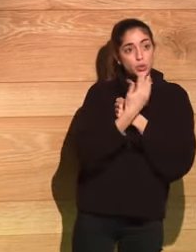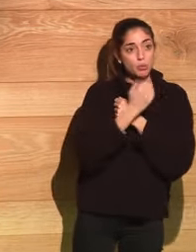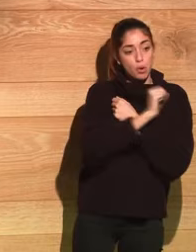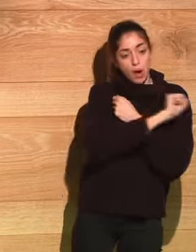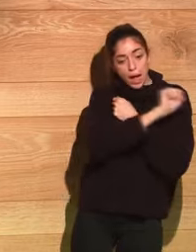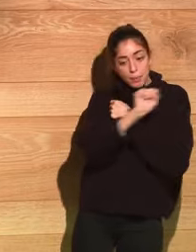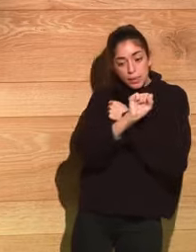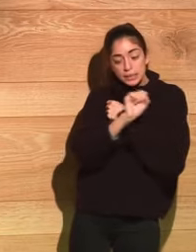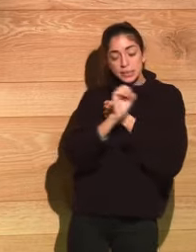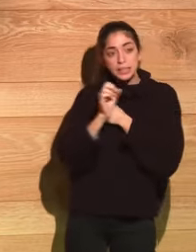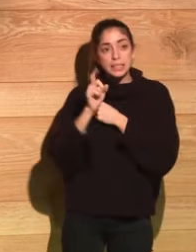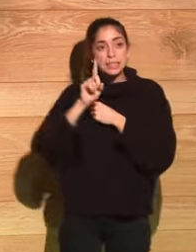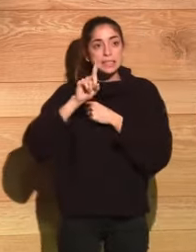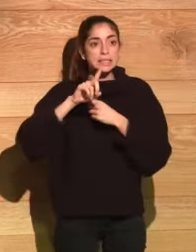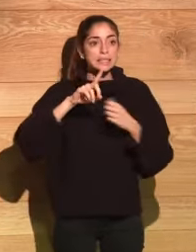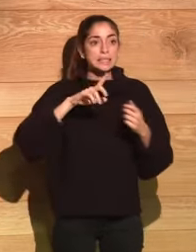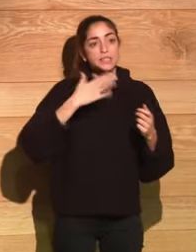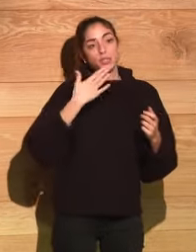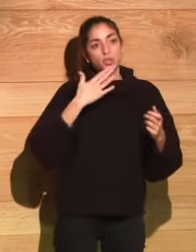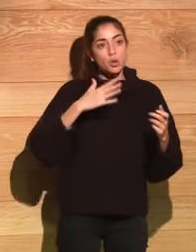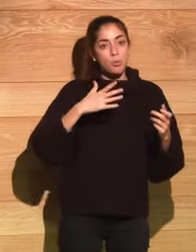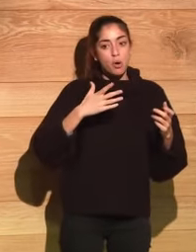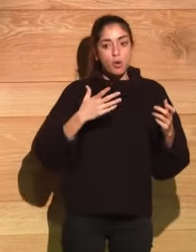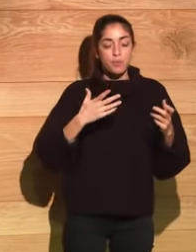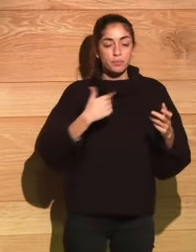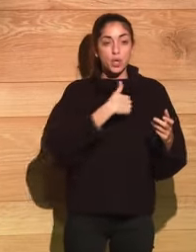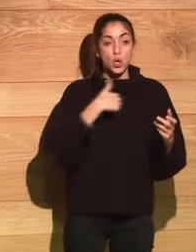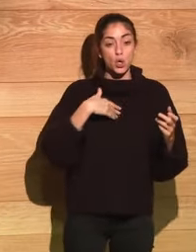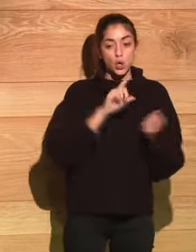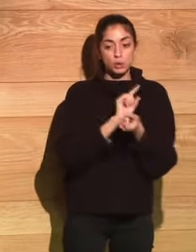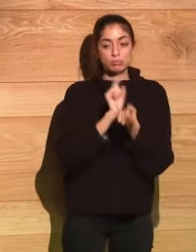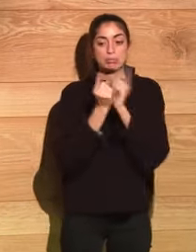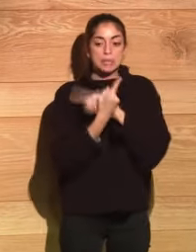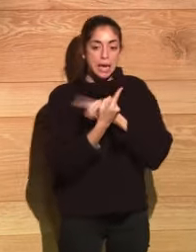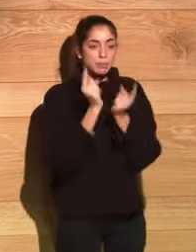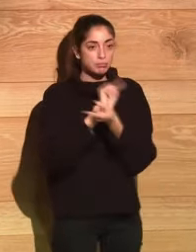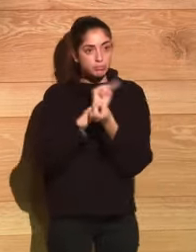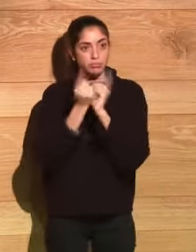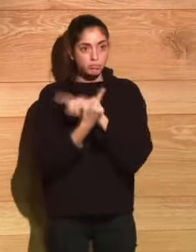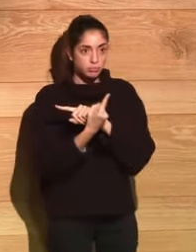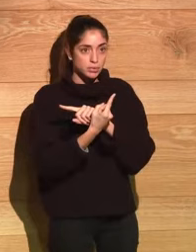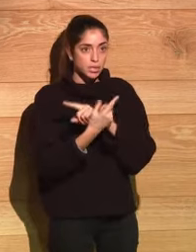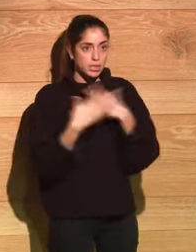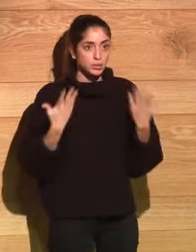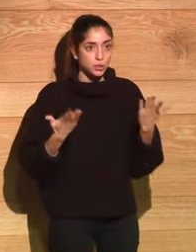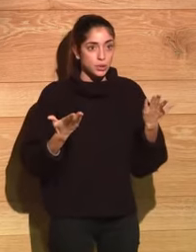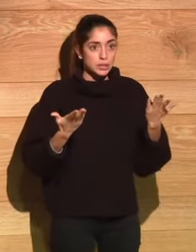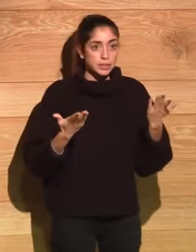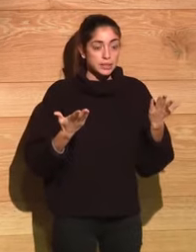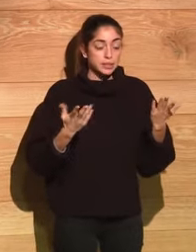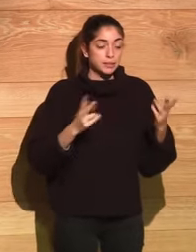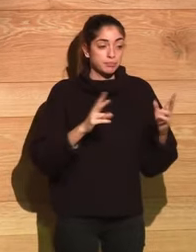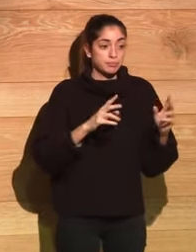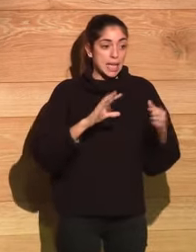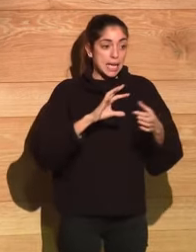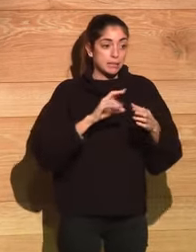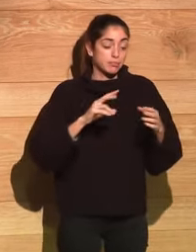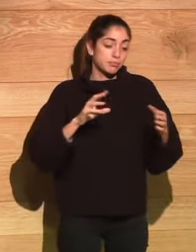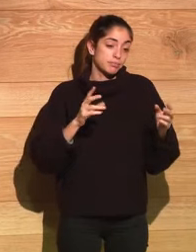el amante juegue un poquito el papel de amado y que sea posible y que no haya, y que no, al final no sean relaciones desiguales, ¿no?